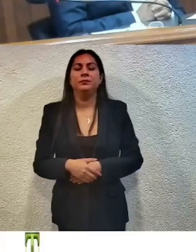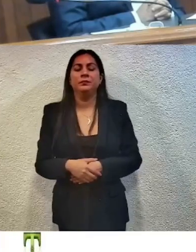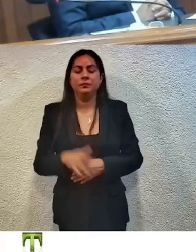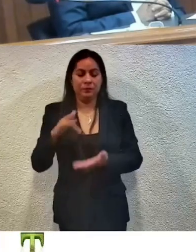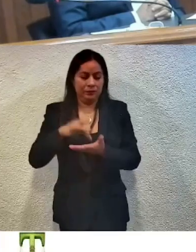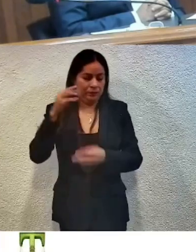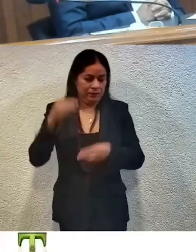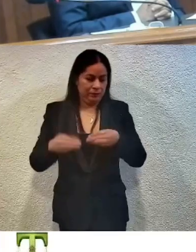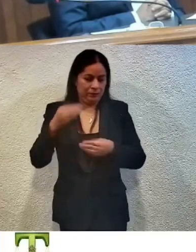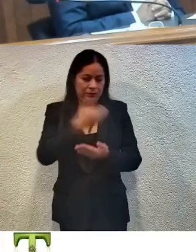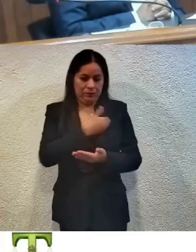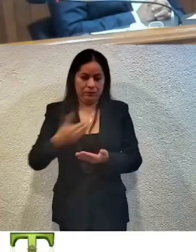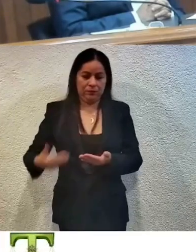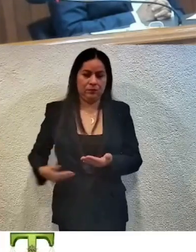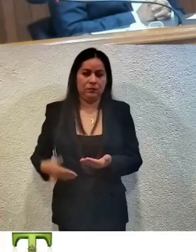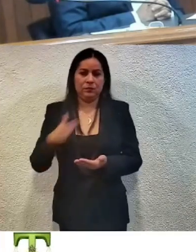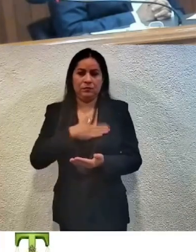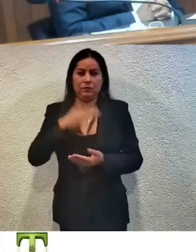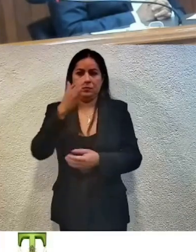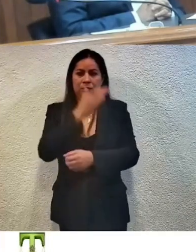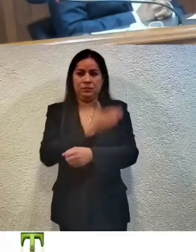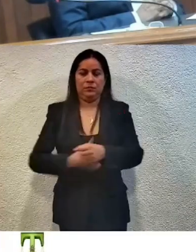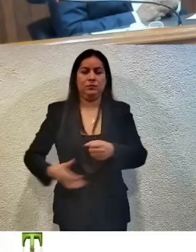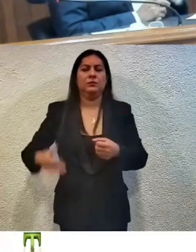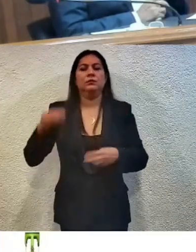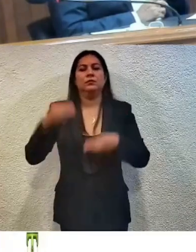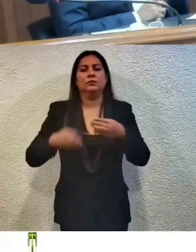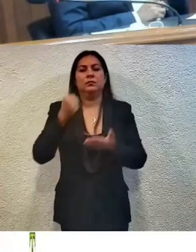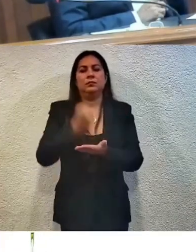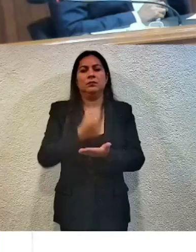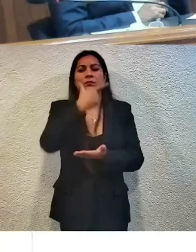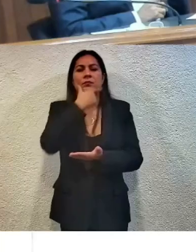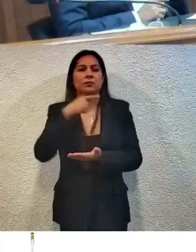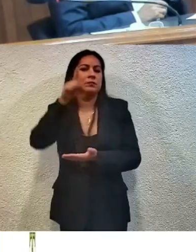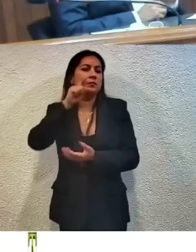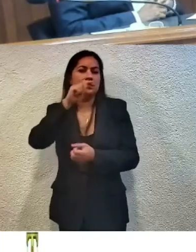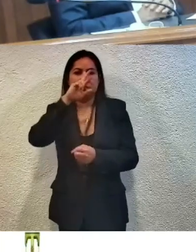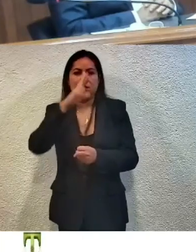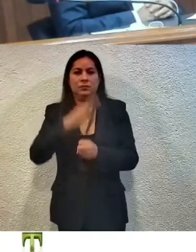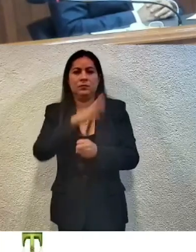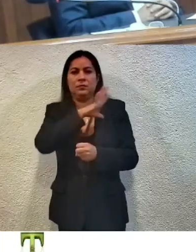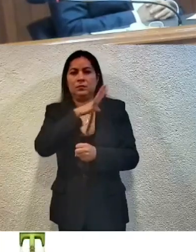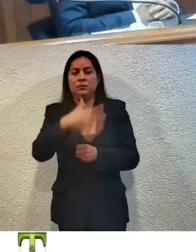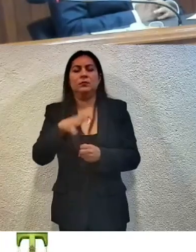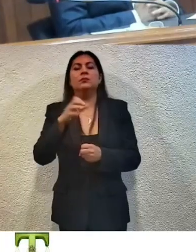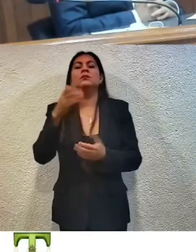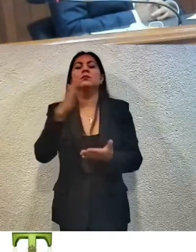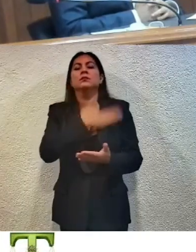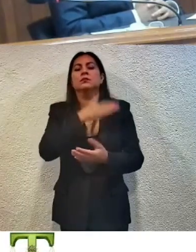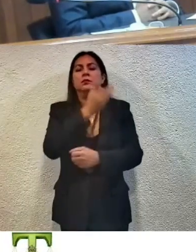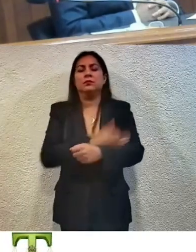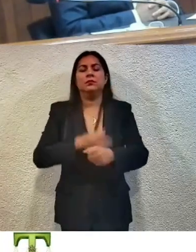Gracias, magistrada presidenta. Buenas tardes, magistrada, magistrado, secretaria general. Buenas tardes a todas y